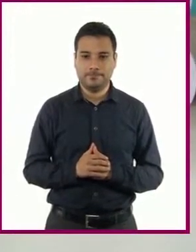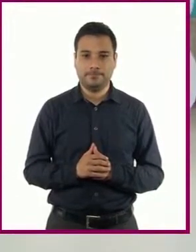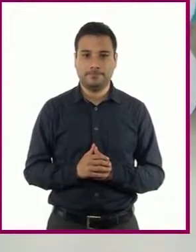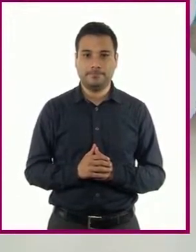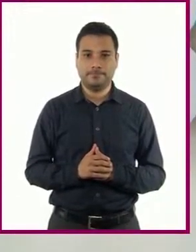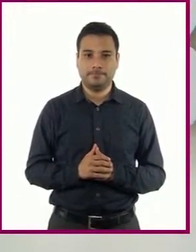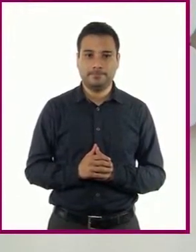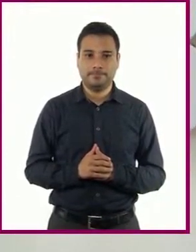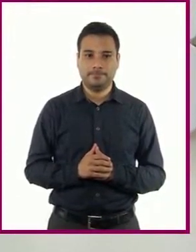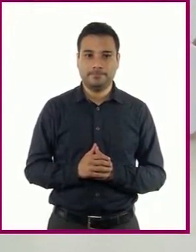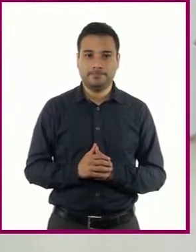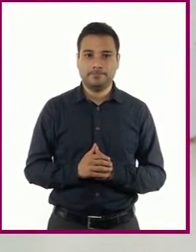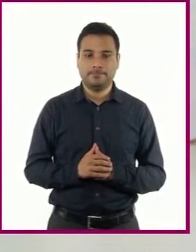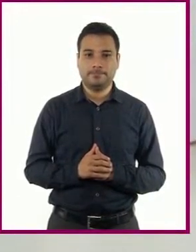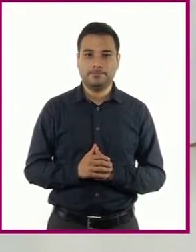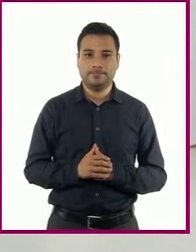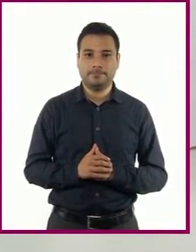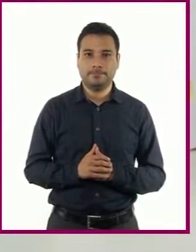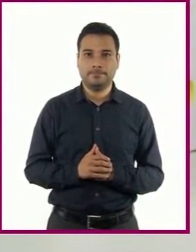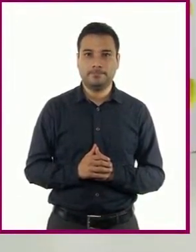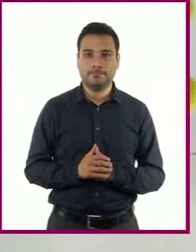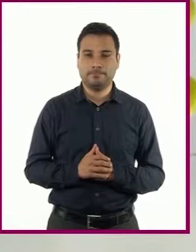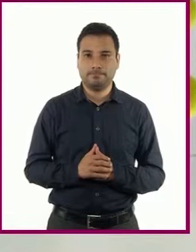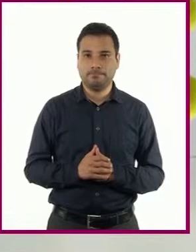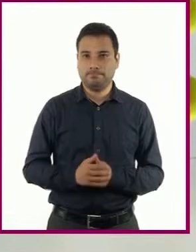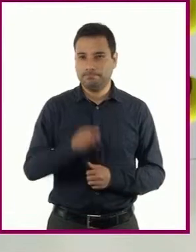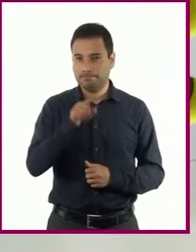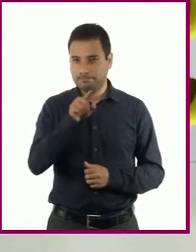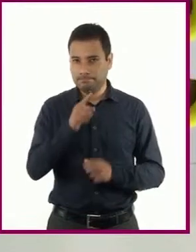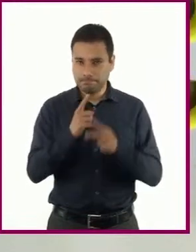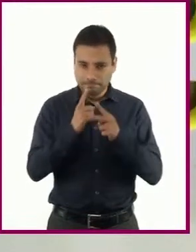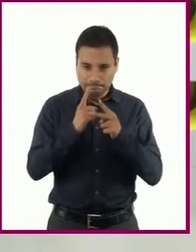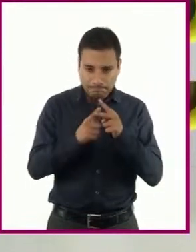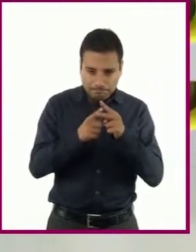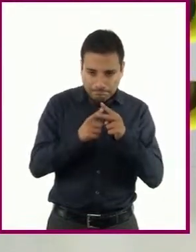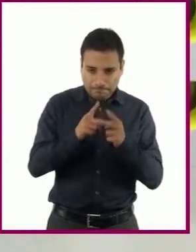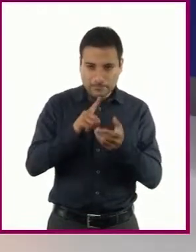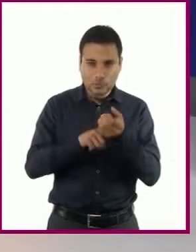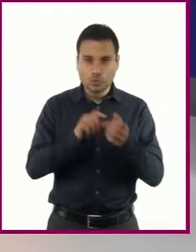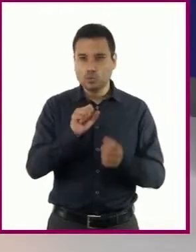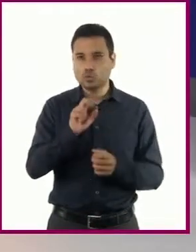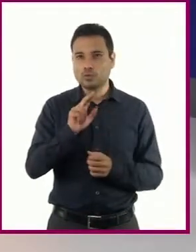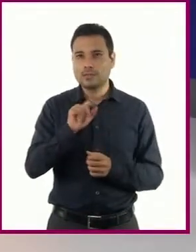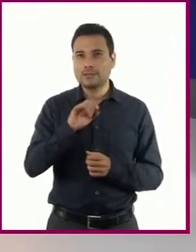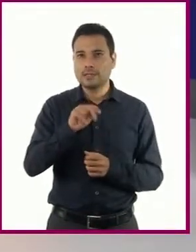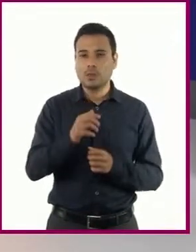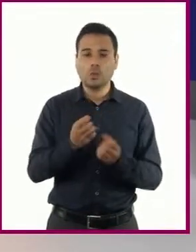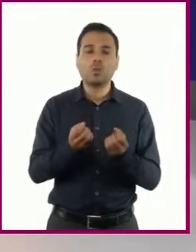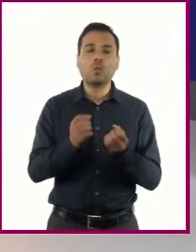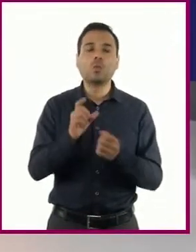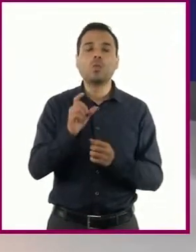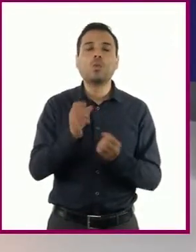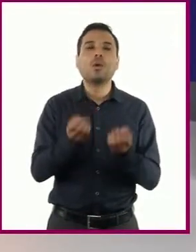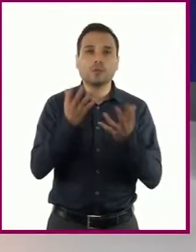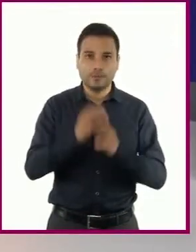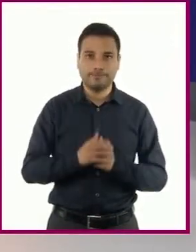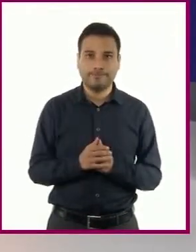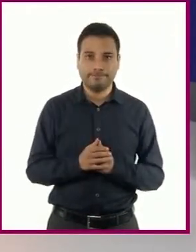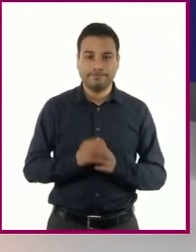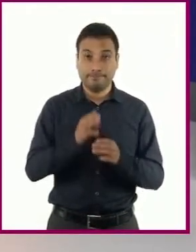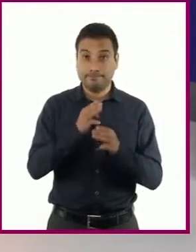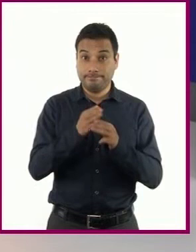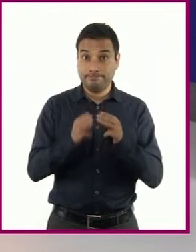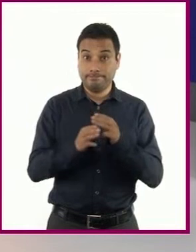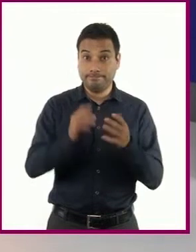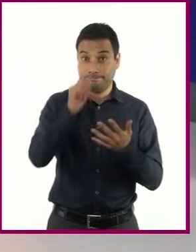Relacionen la masa de las sustancias con el mol para determinar la cantidad de sustancia. Los materiales que van a necesitar para esta sesión son